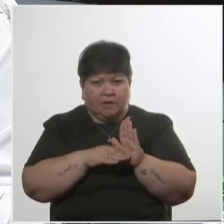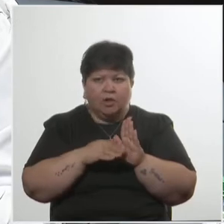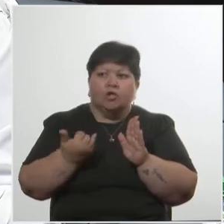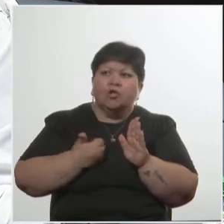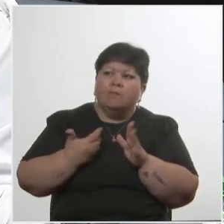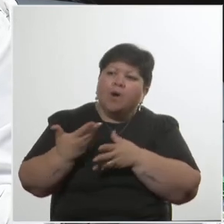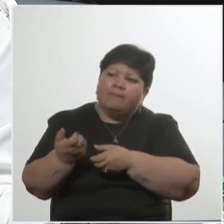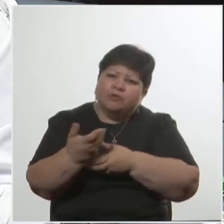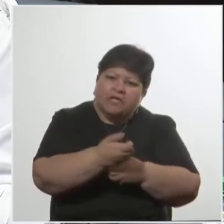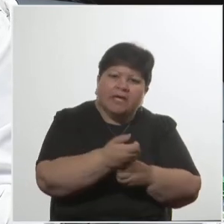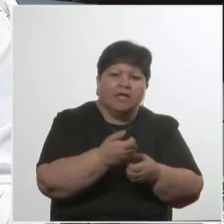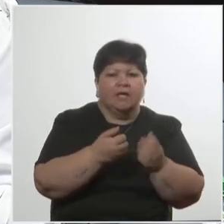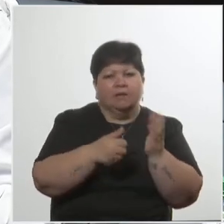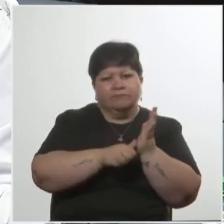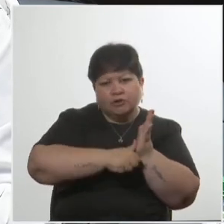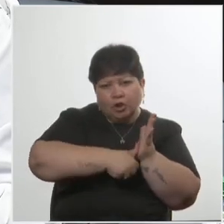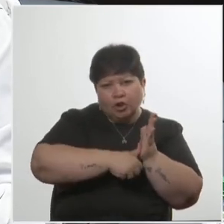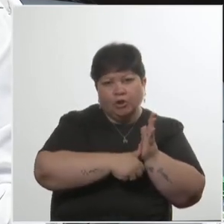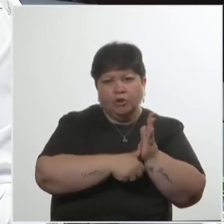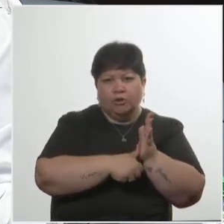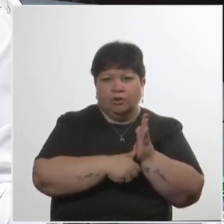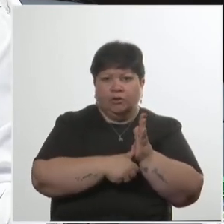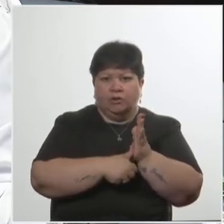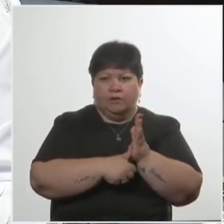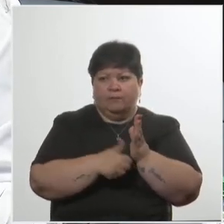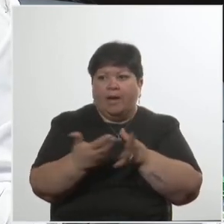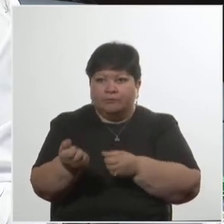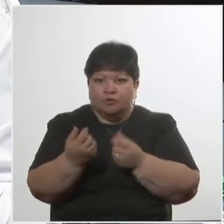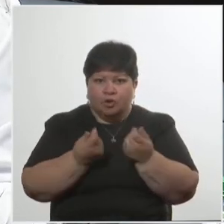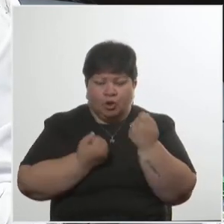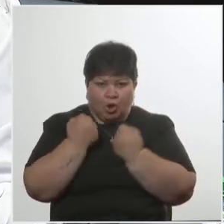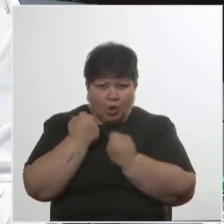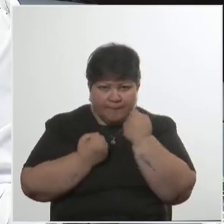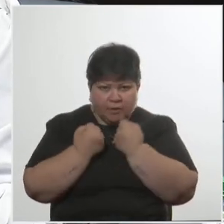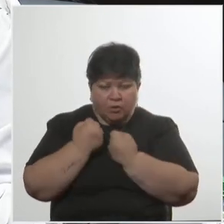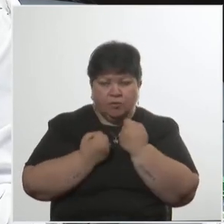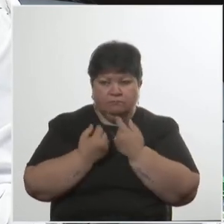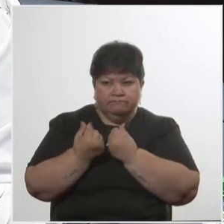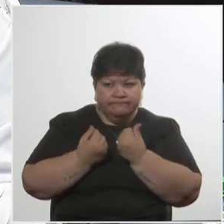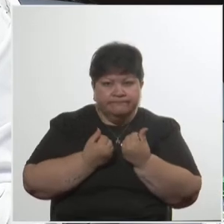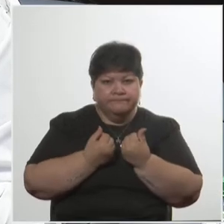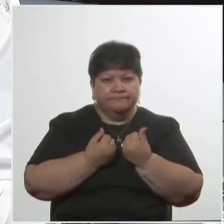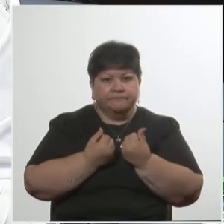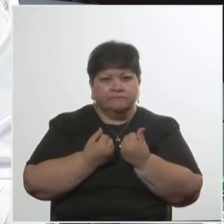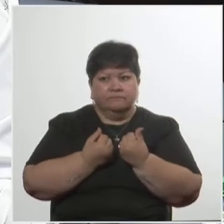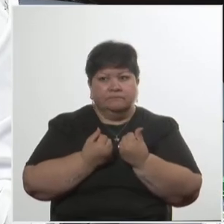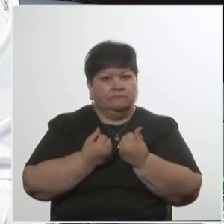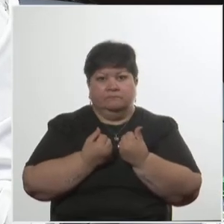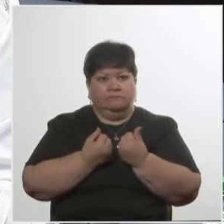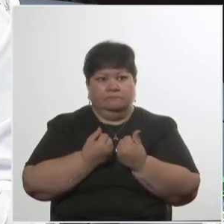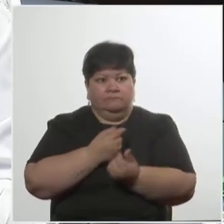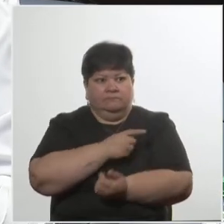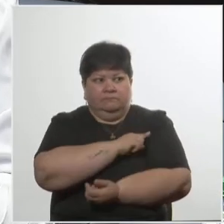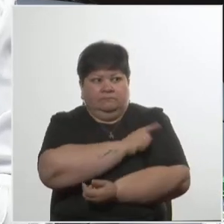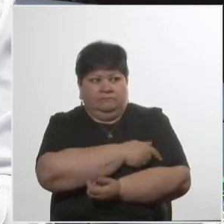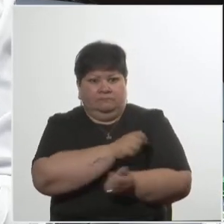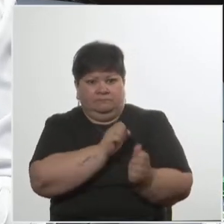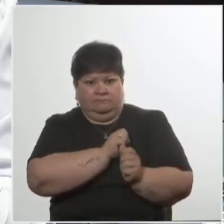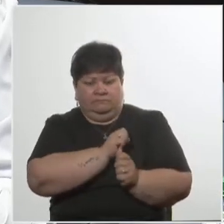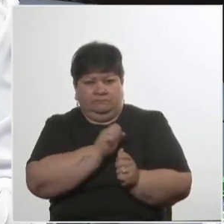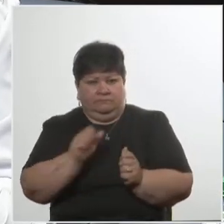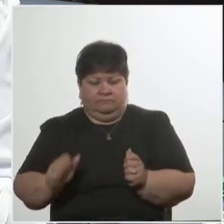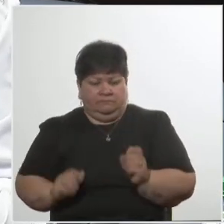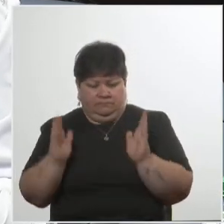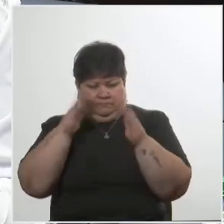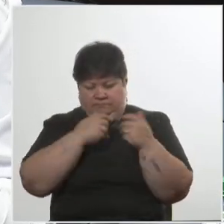las pensiones y esos son es una delegación indebida del poder legislativo el poder ejecutivo pero tengo dudas